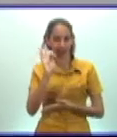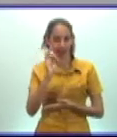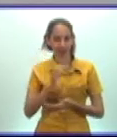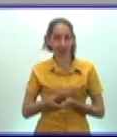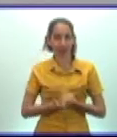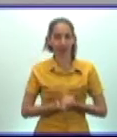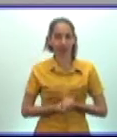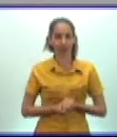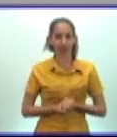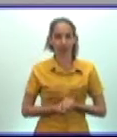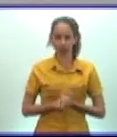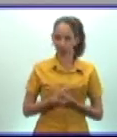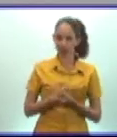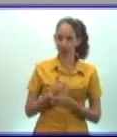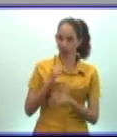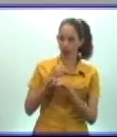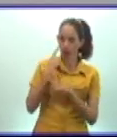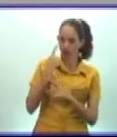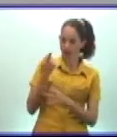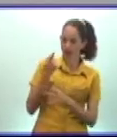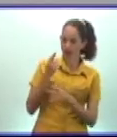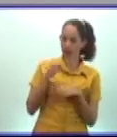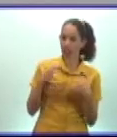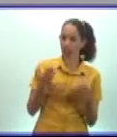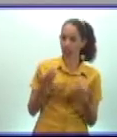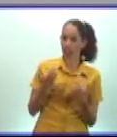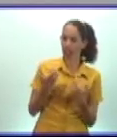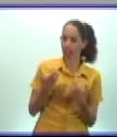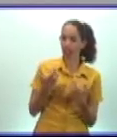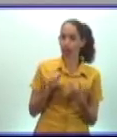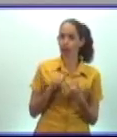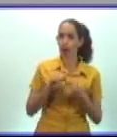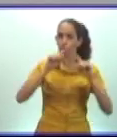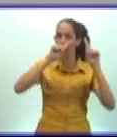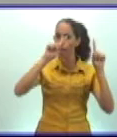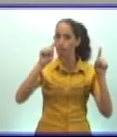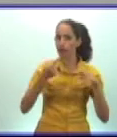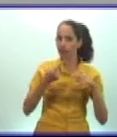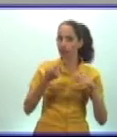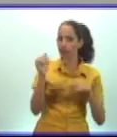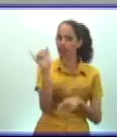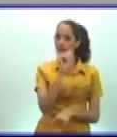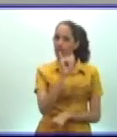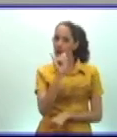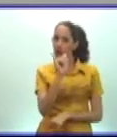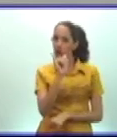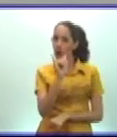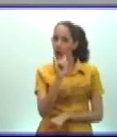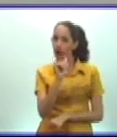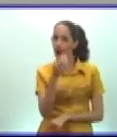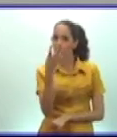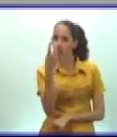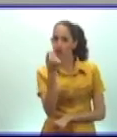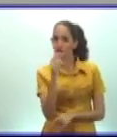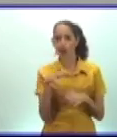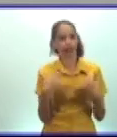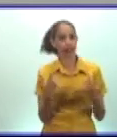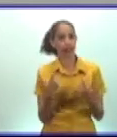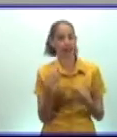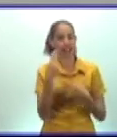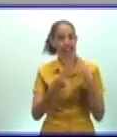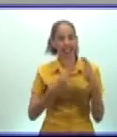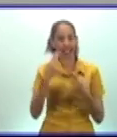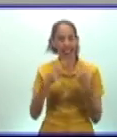un cociente de potencias de igual exponente y aplicando